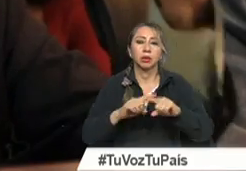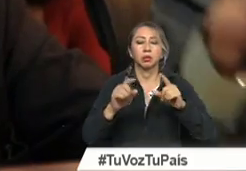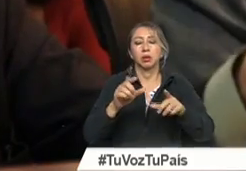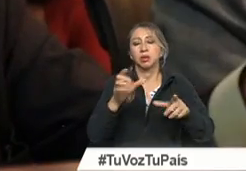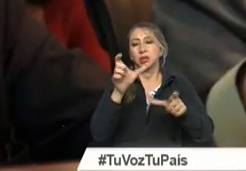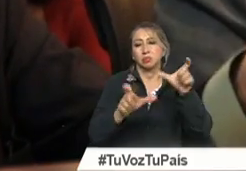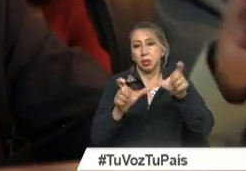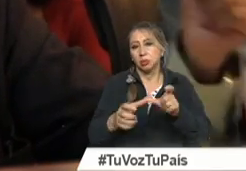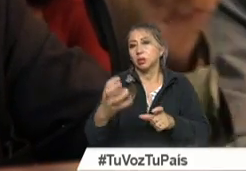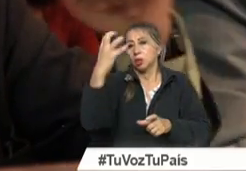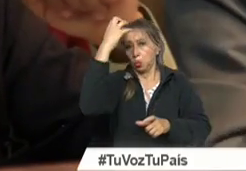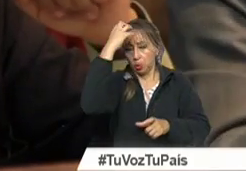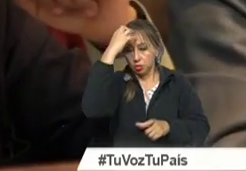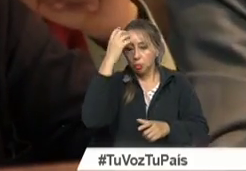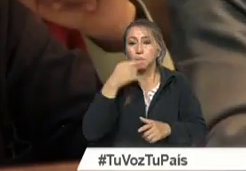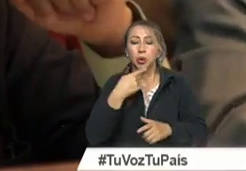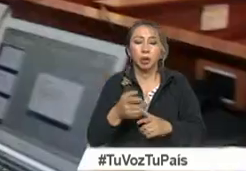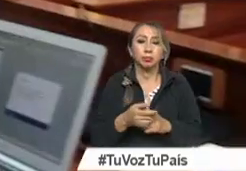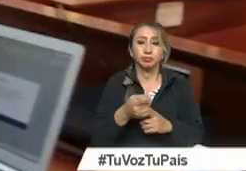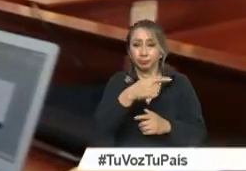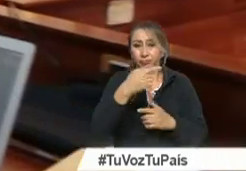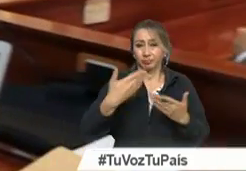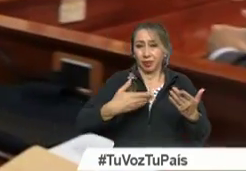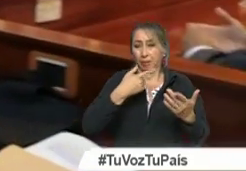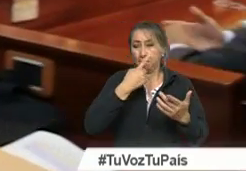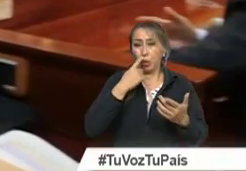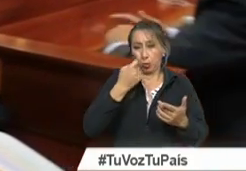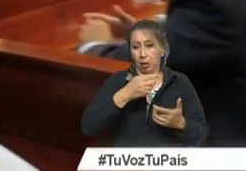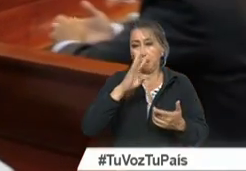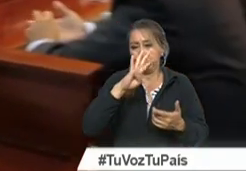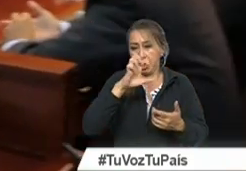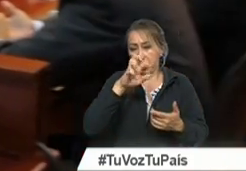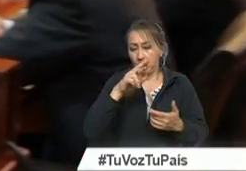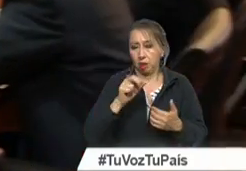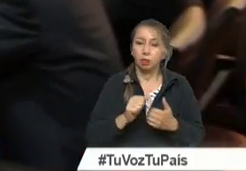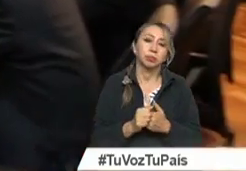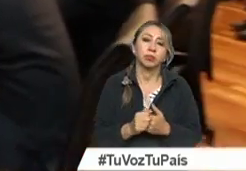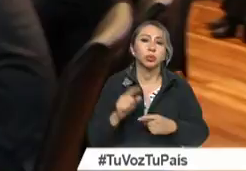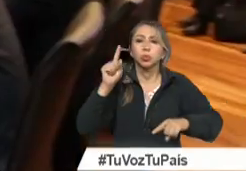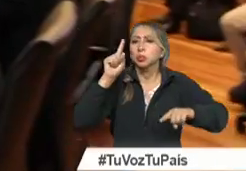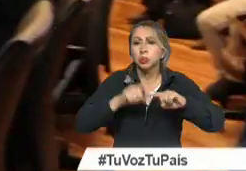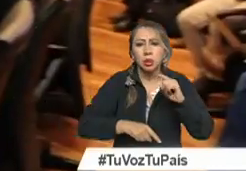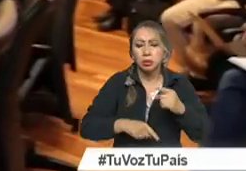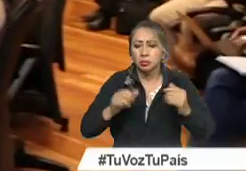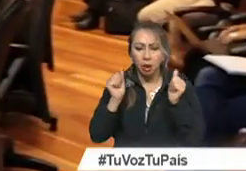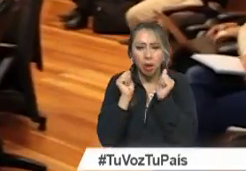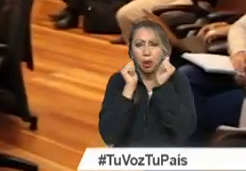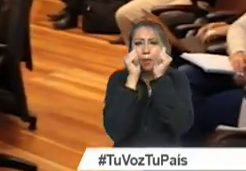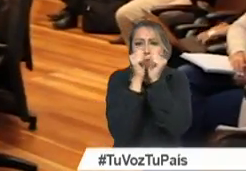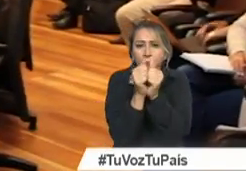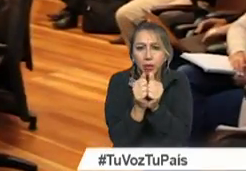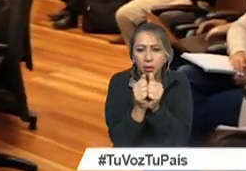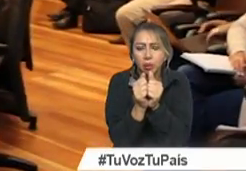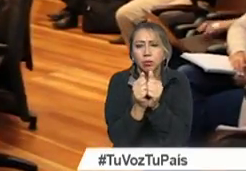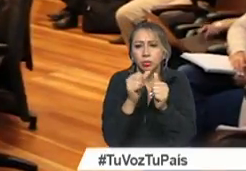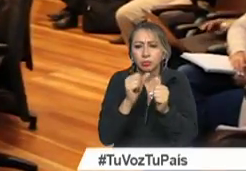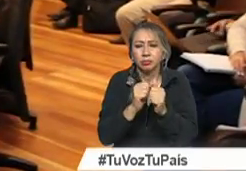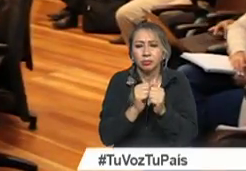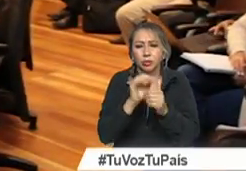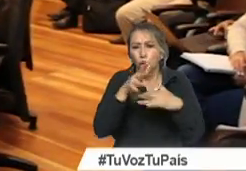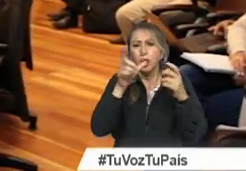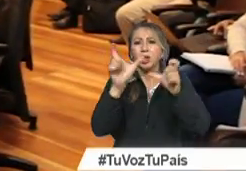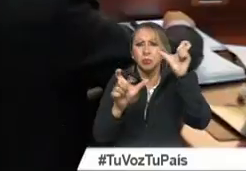pues a criterio de barrera la transformación efectiva del país no es posible sin el acompañamiento de la academia al